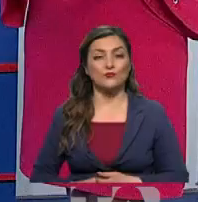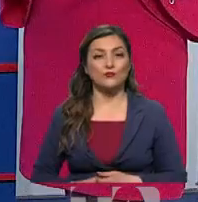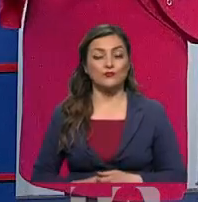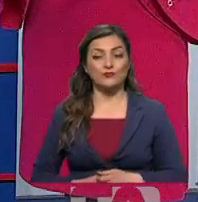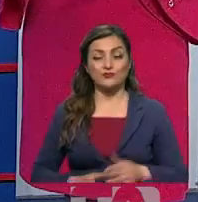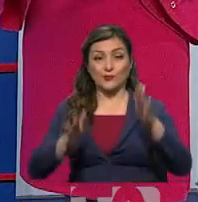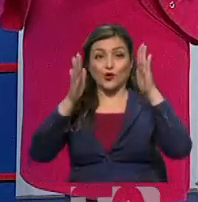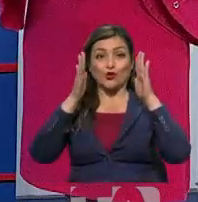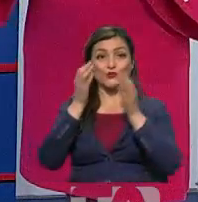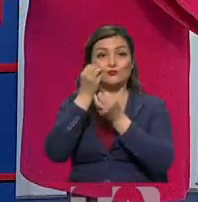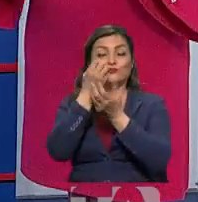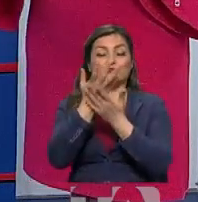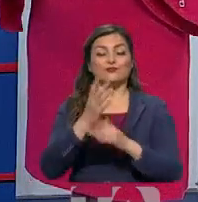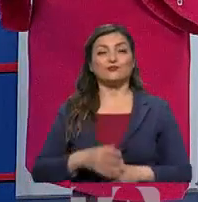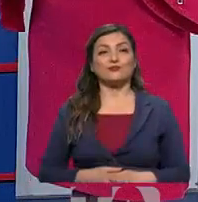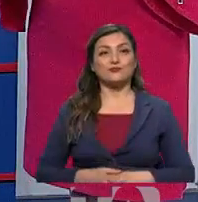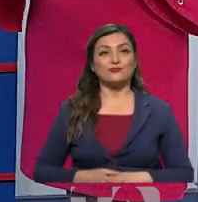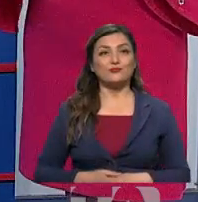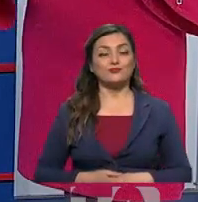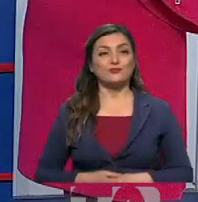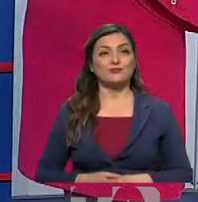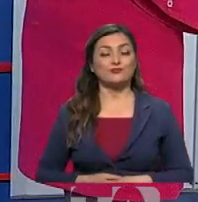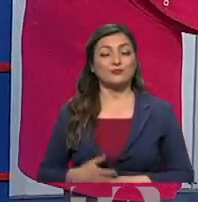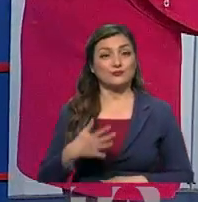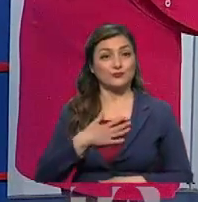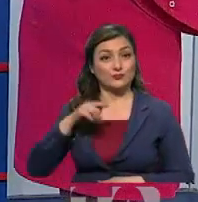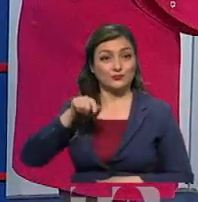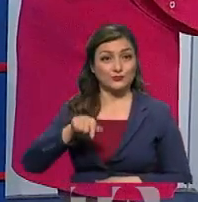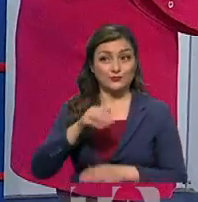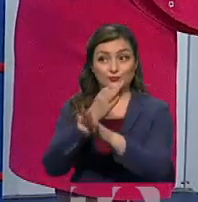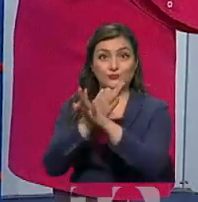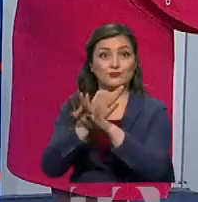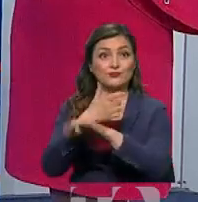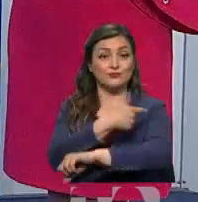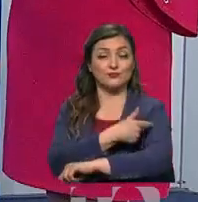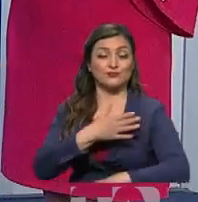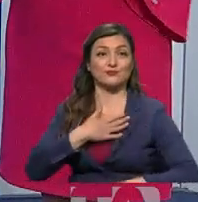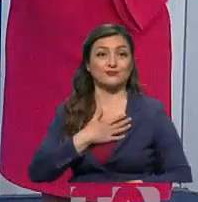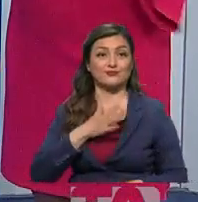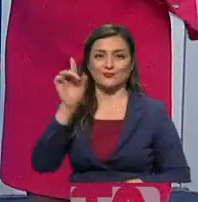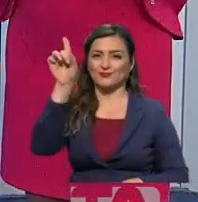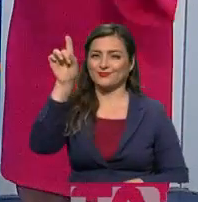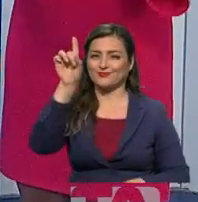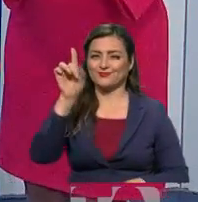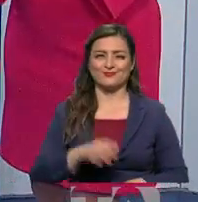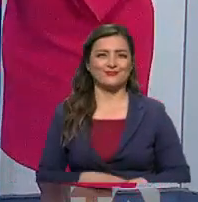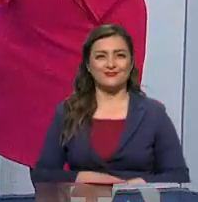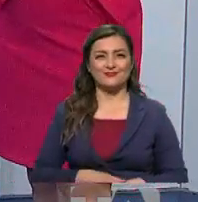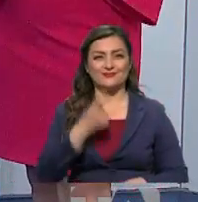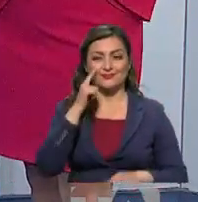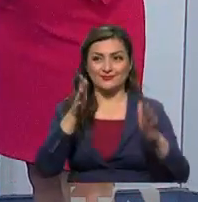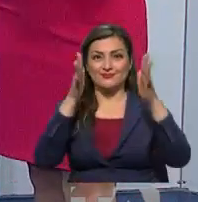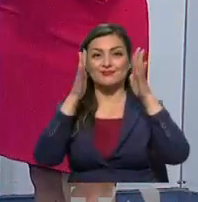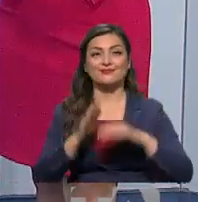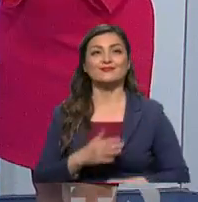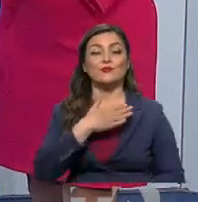Tome en cuenta, por favor, esta información. Hoy me toca vacunarme a mí, como ya estábamos viendo en el calendario. No, mentira. No me toca a mí, era para ver si estaba atento.